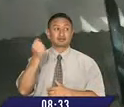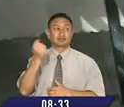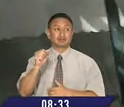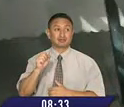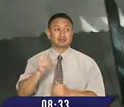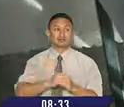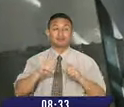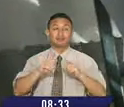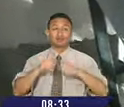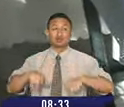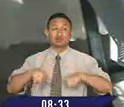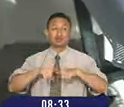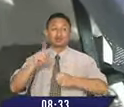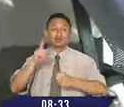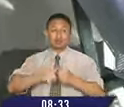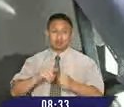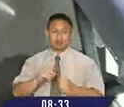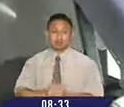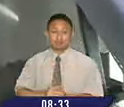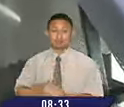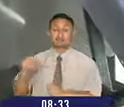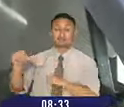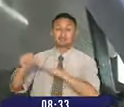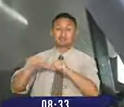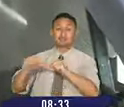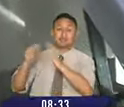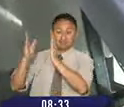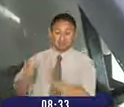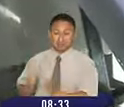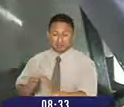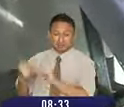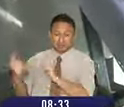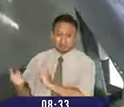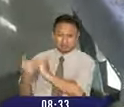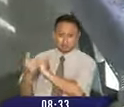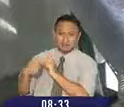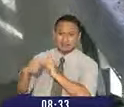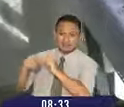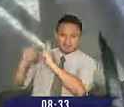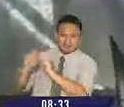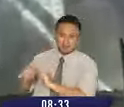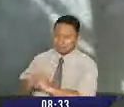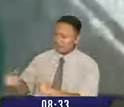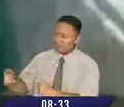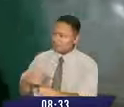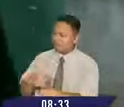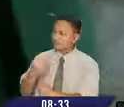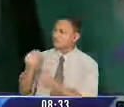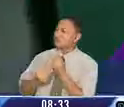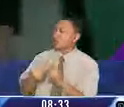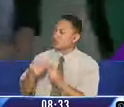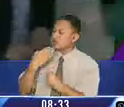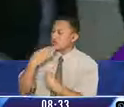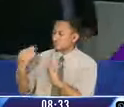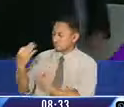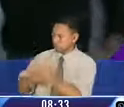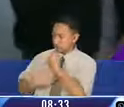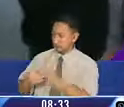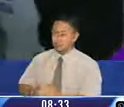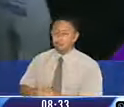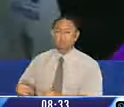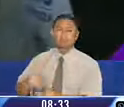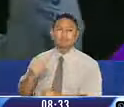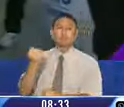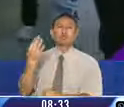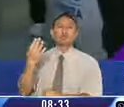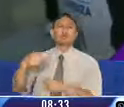Vamos a conversar con la administradora zonal de la Eugenio Espejo para que nos cuente un poquito más acerca de estos talleres. ¿Cuántos talleres